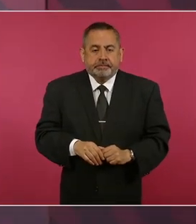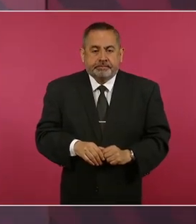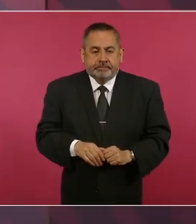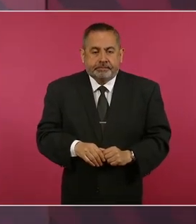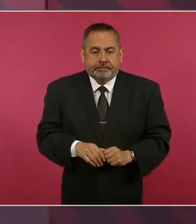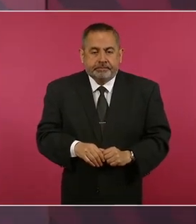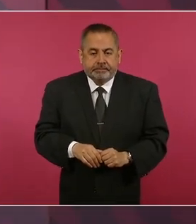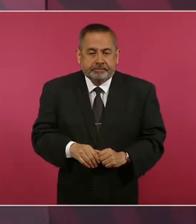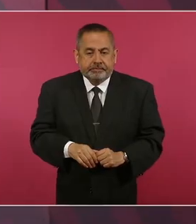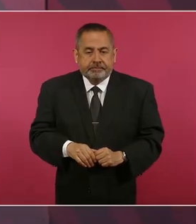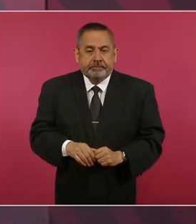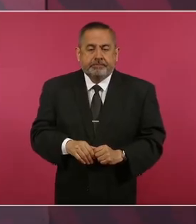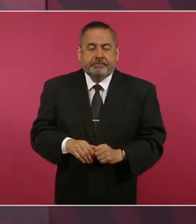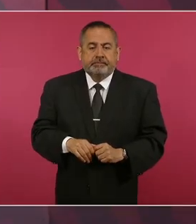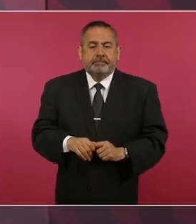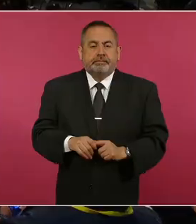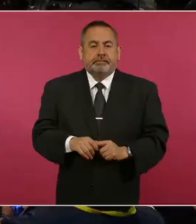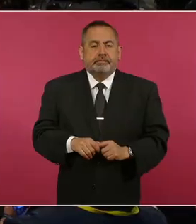esa